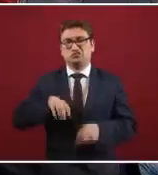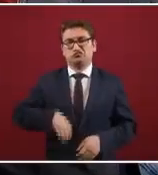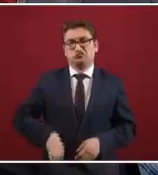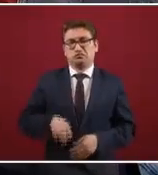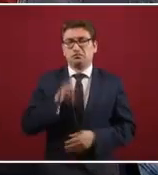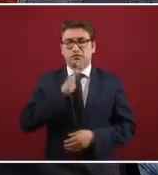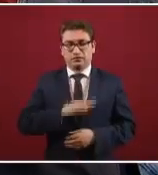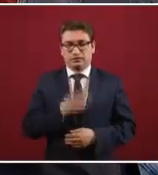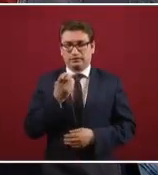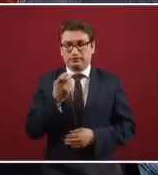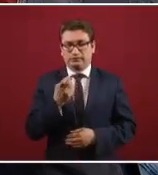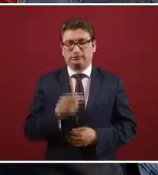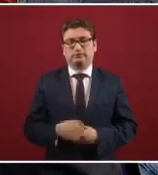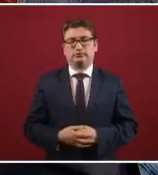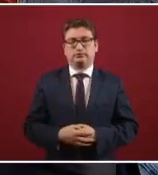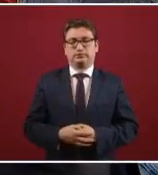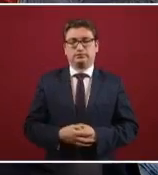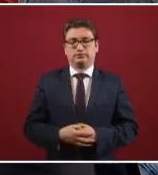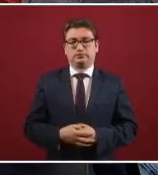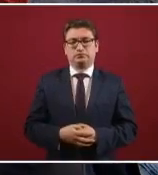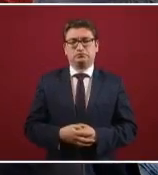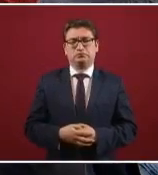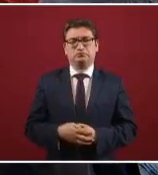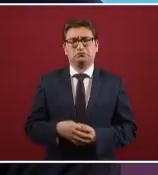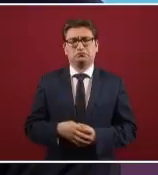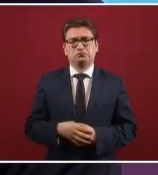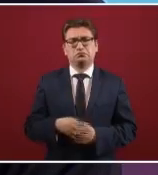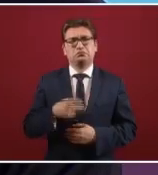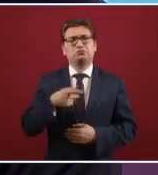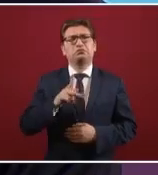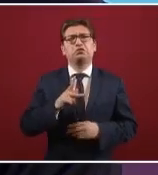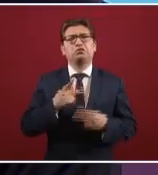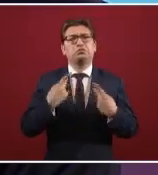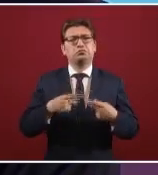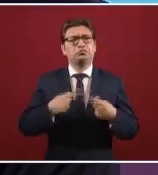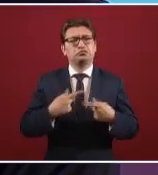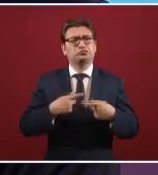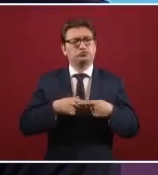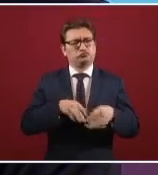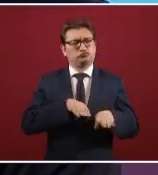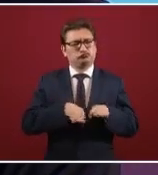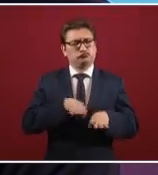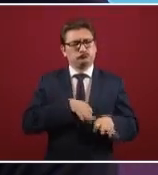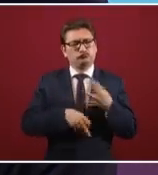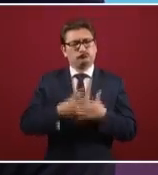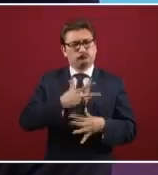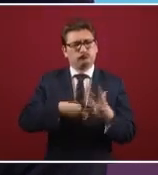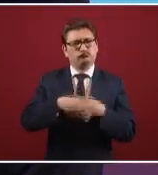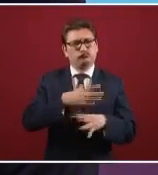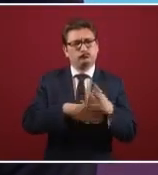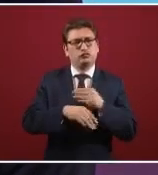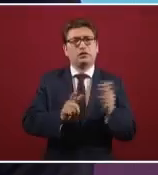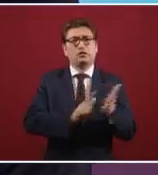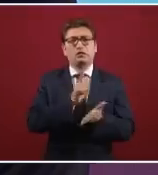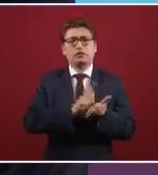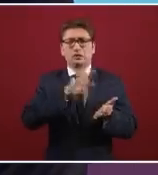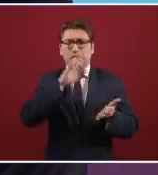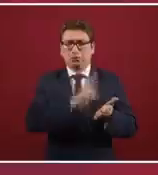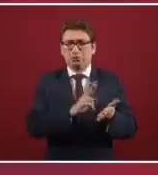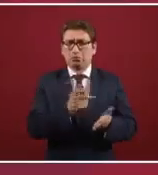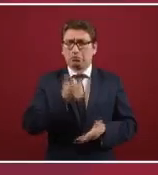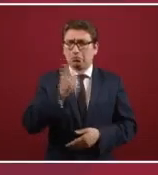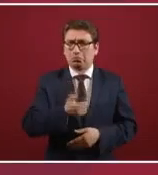qué ha hecho su fortuna con trabajo de conformidad con la ley merece